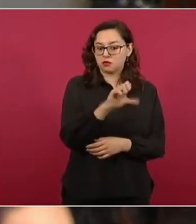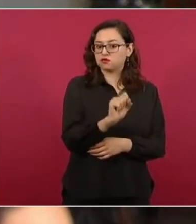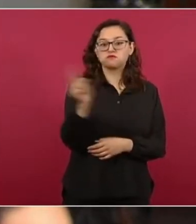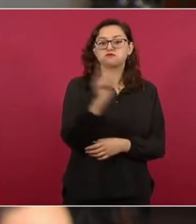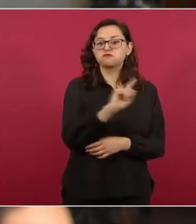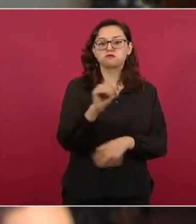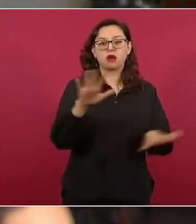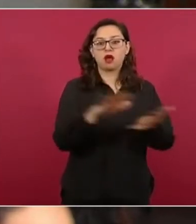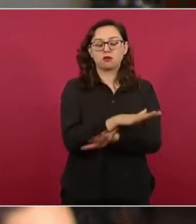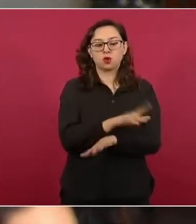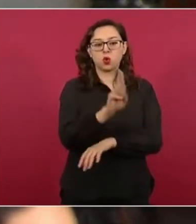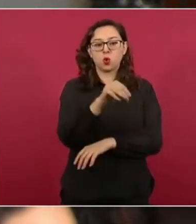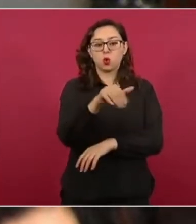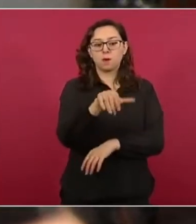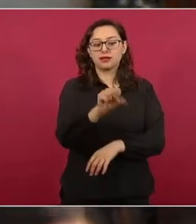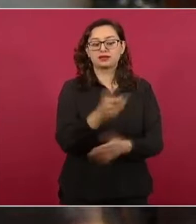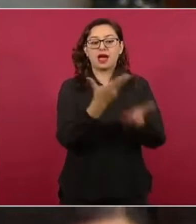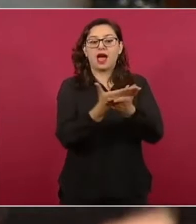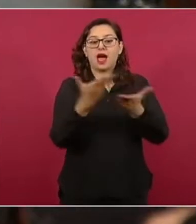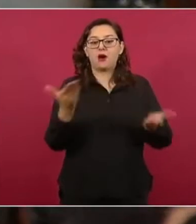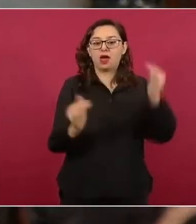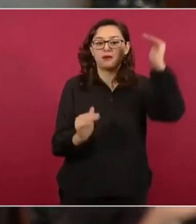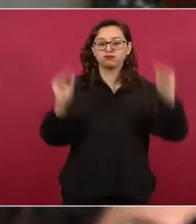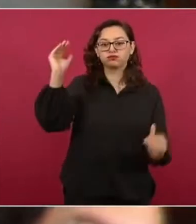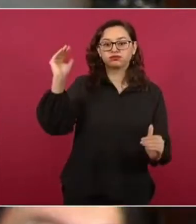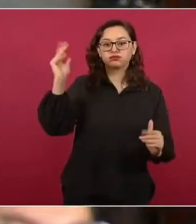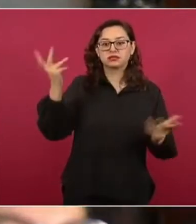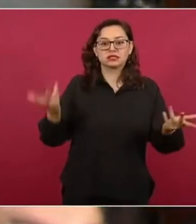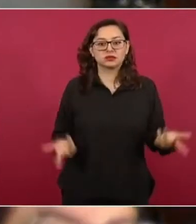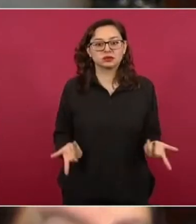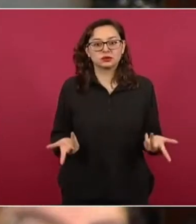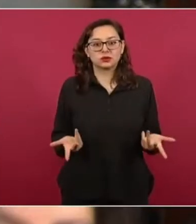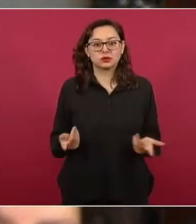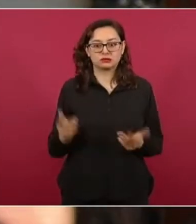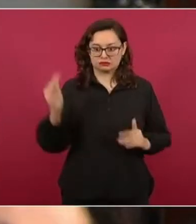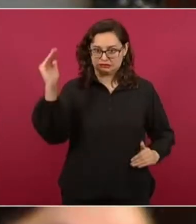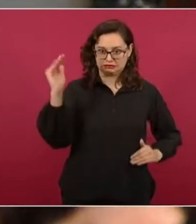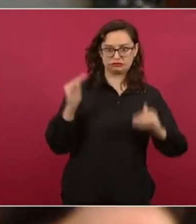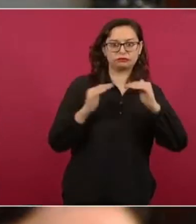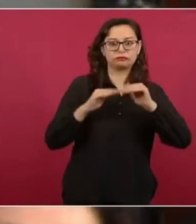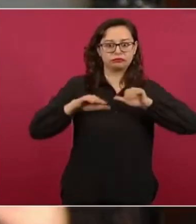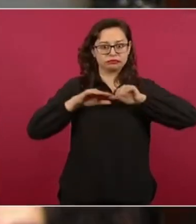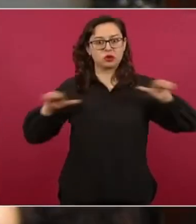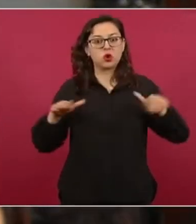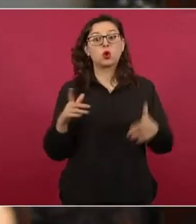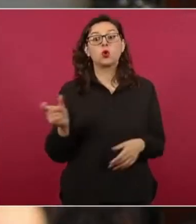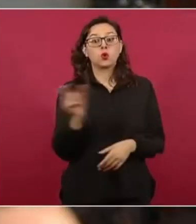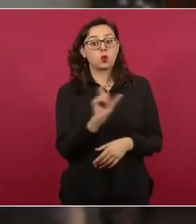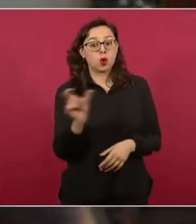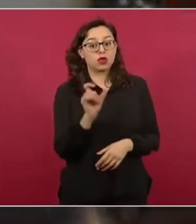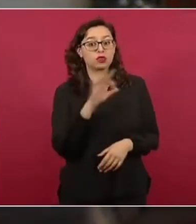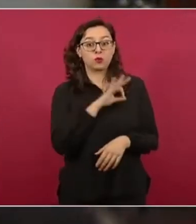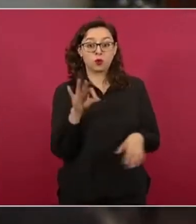de recuperar este diferencial. La pregunta es, ¿cuándo habría la oportunidad de valorar el avance y si en